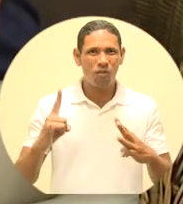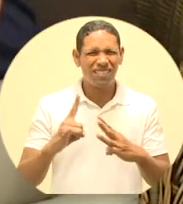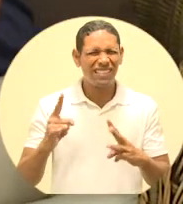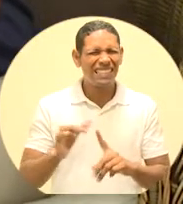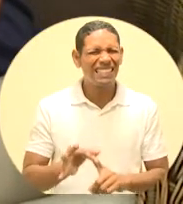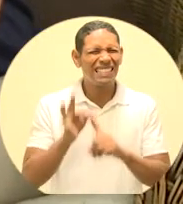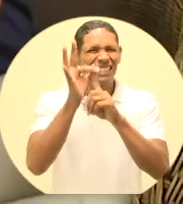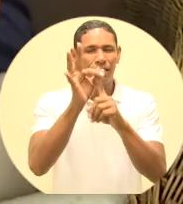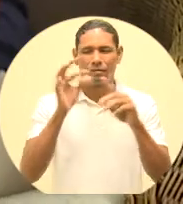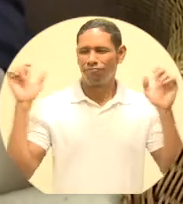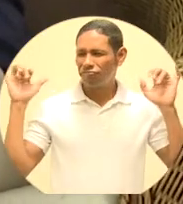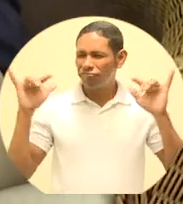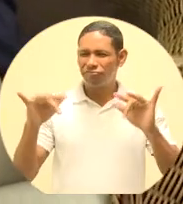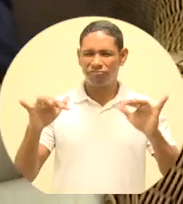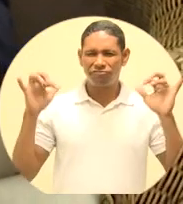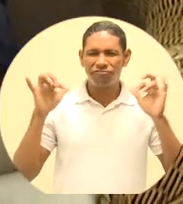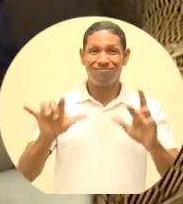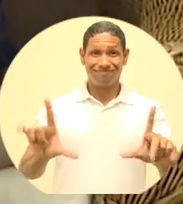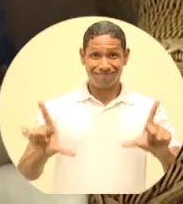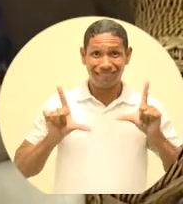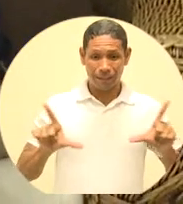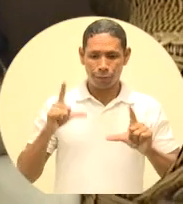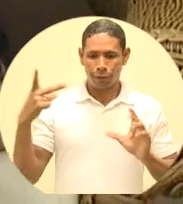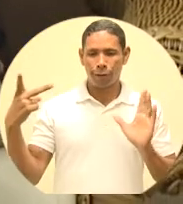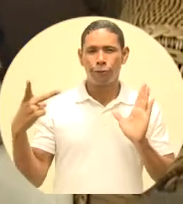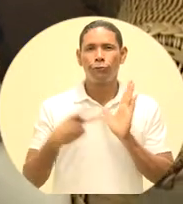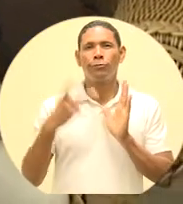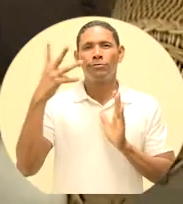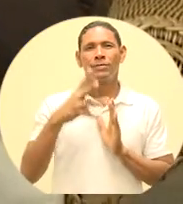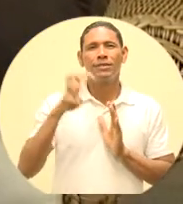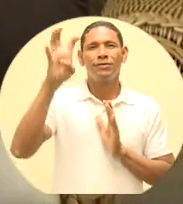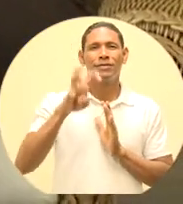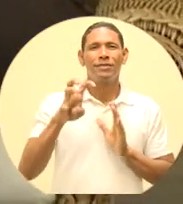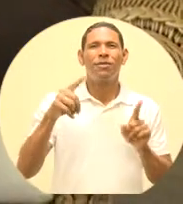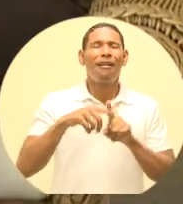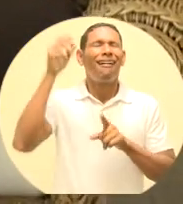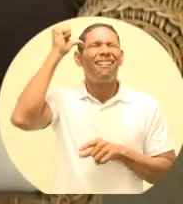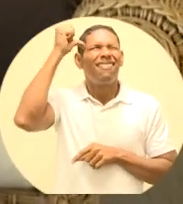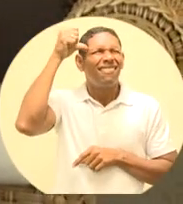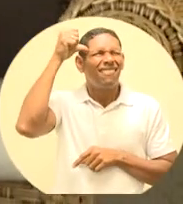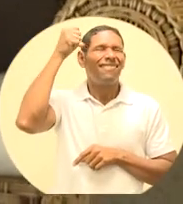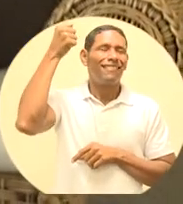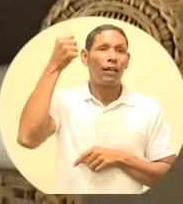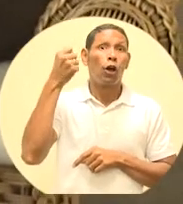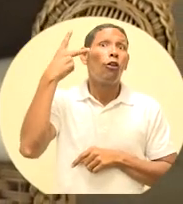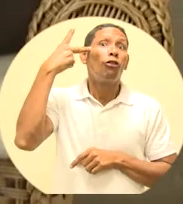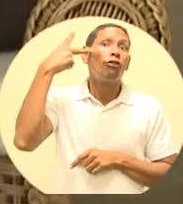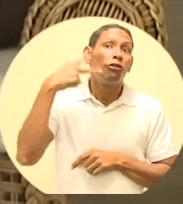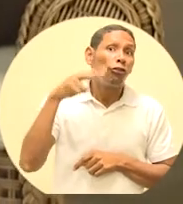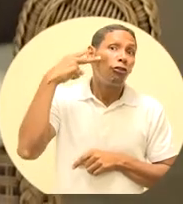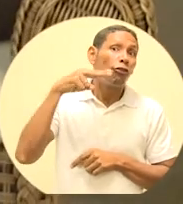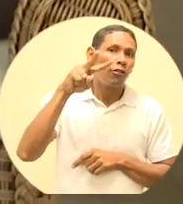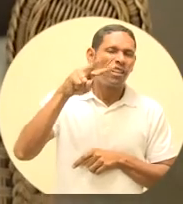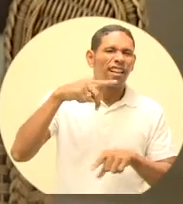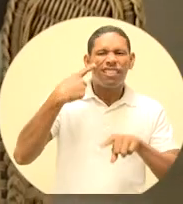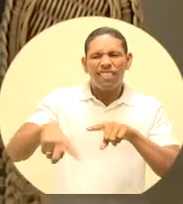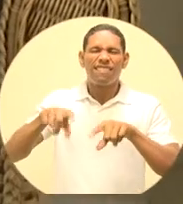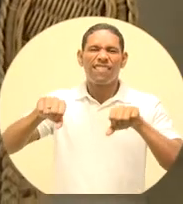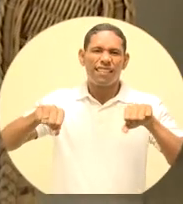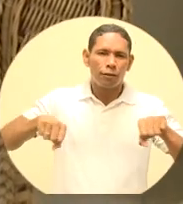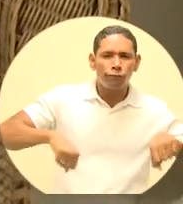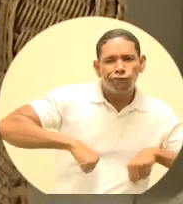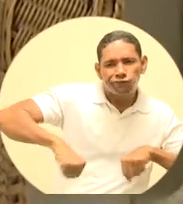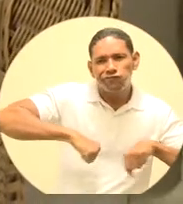Unimagdalena llevó a cabo el gran encuentro de graduados 2019. Compartir y recordar es volver a vivir. Durante 2 días